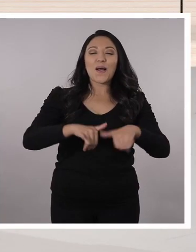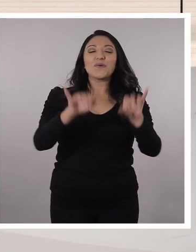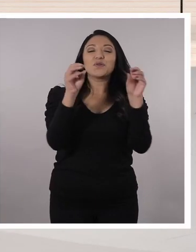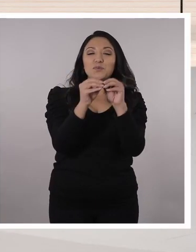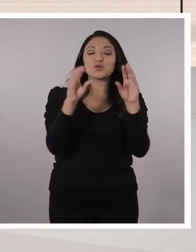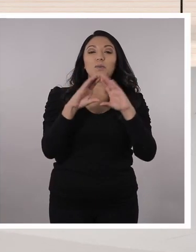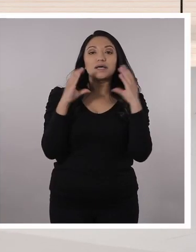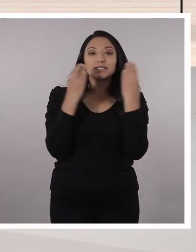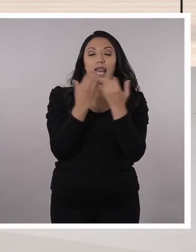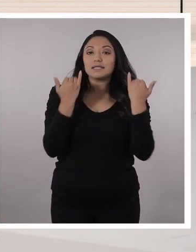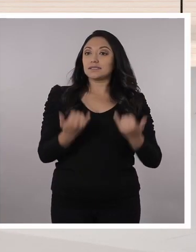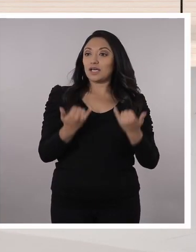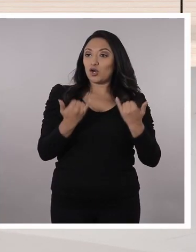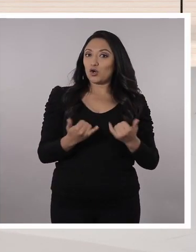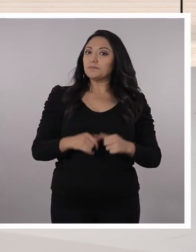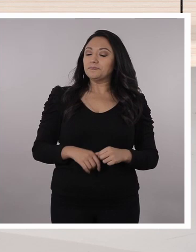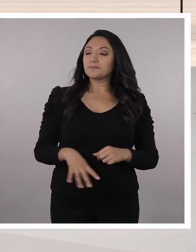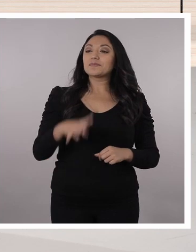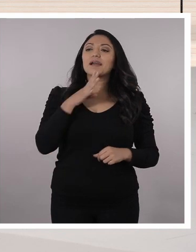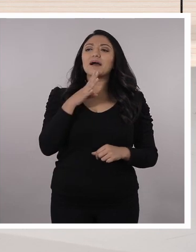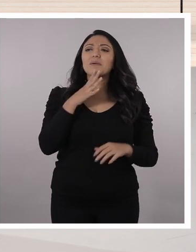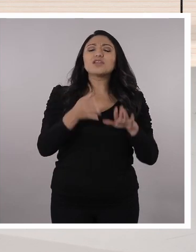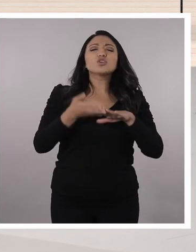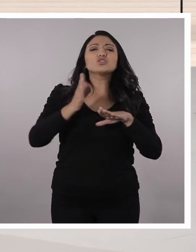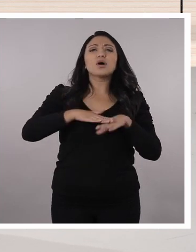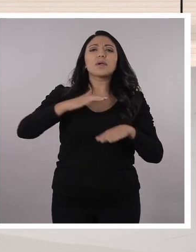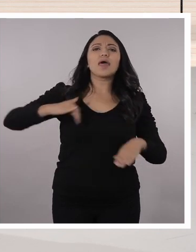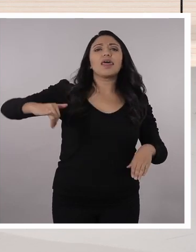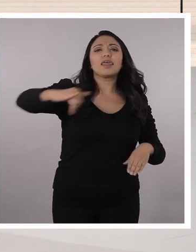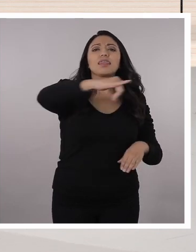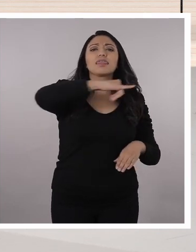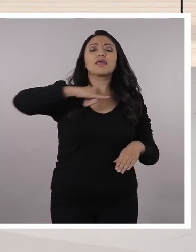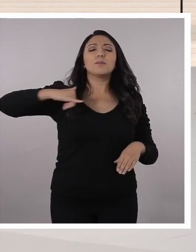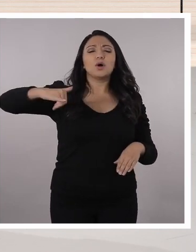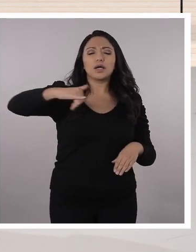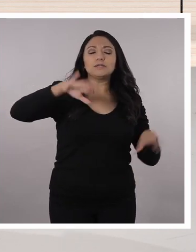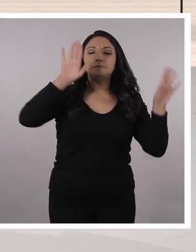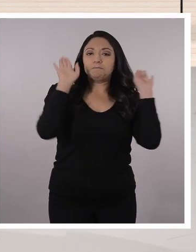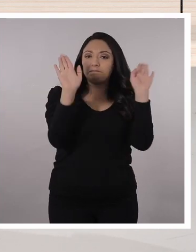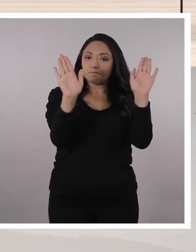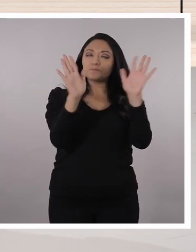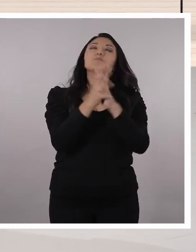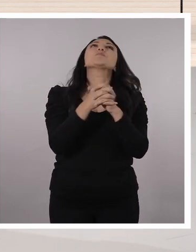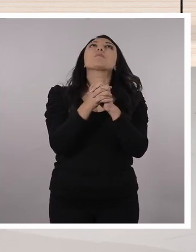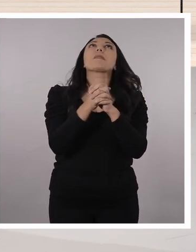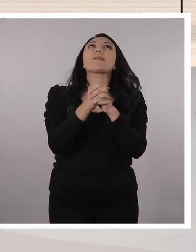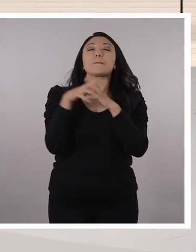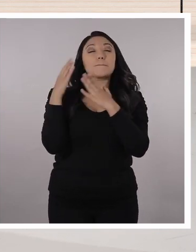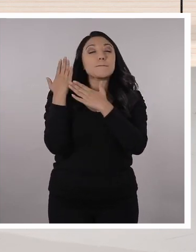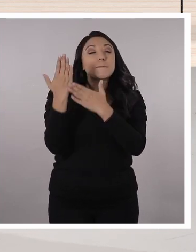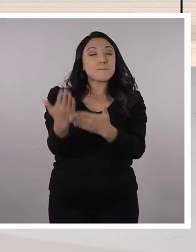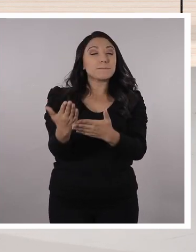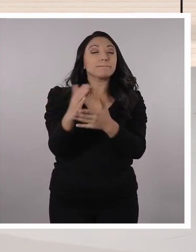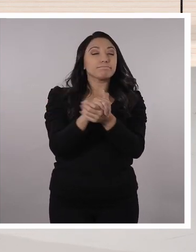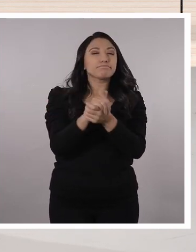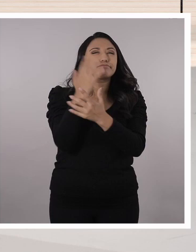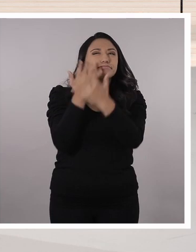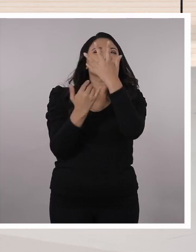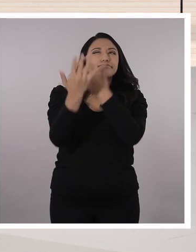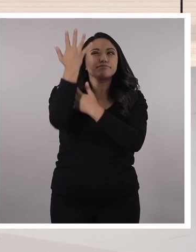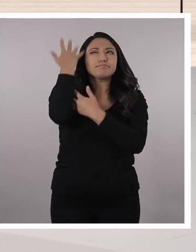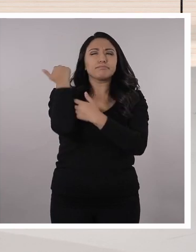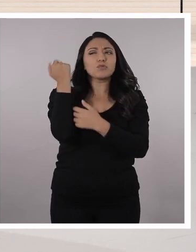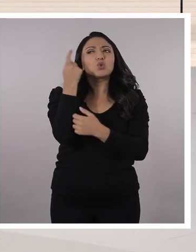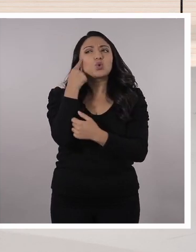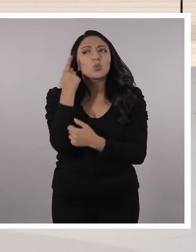Chicos y chicas, continuamos con la clase de hoy. Estamos hablando sobre la democracia y quiero proponerles algo. Yo